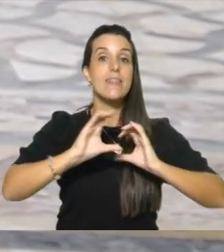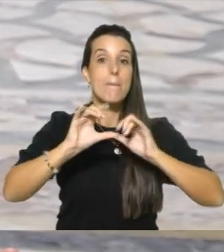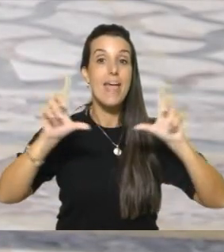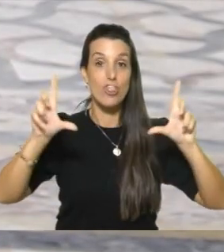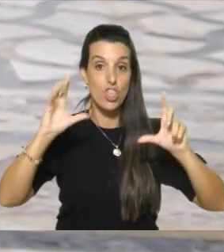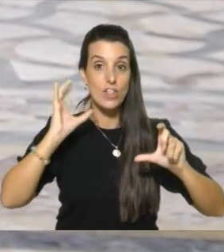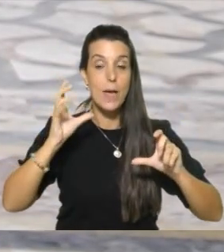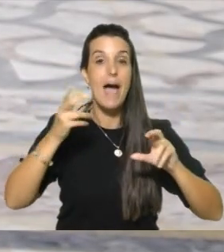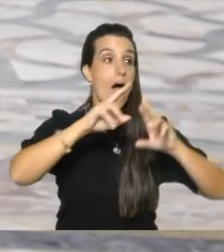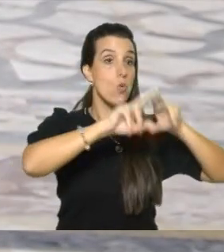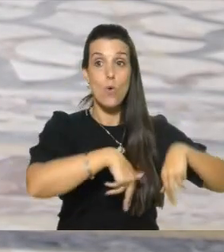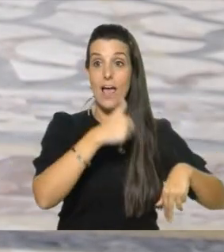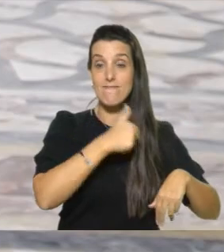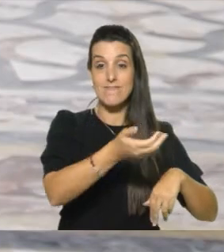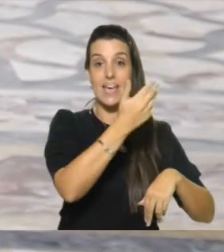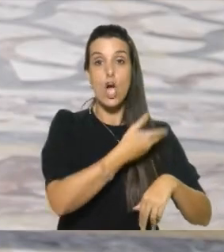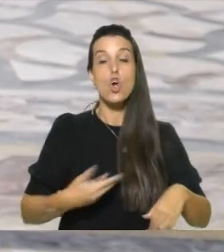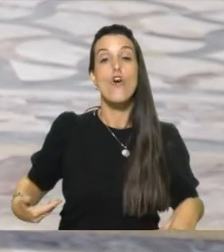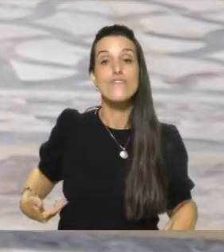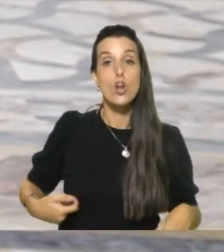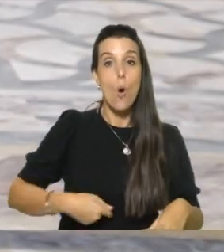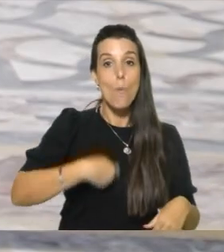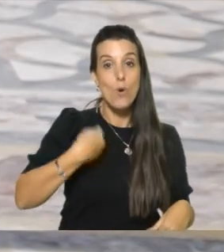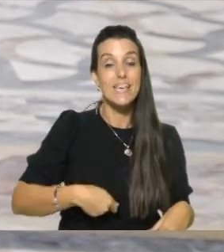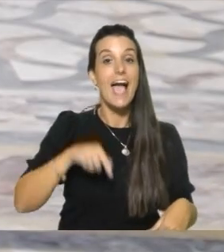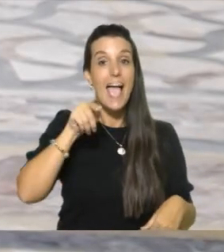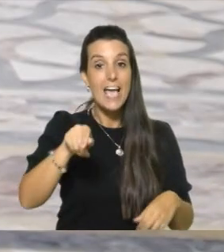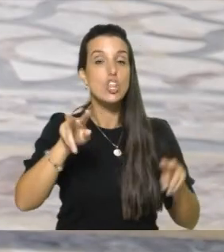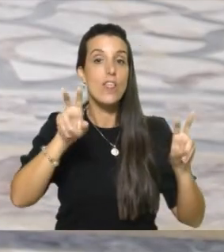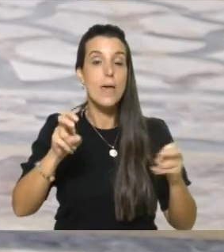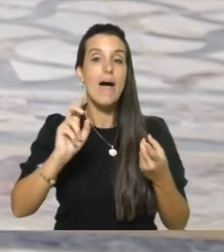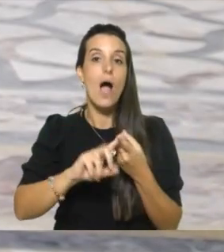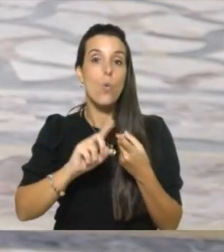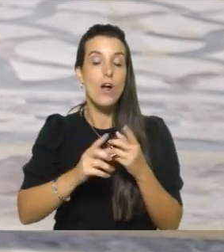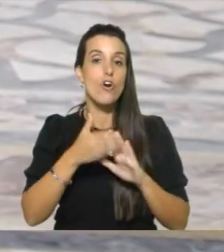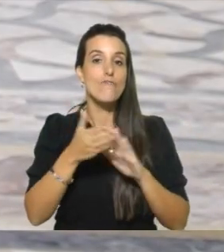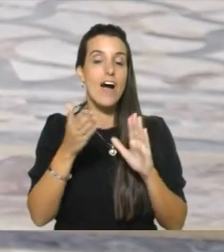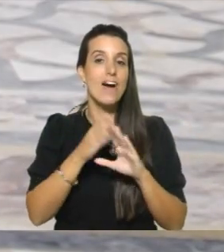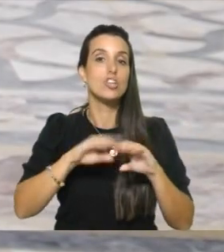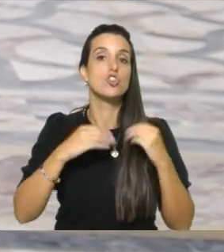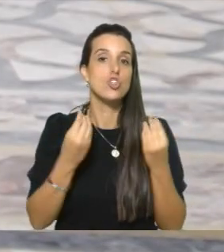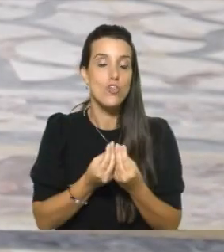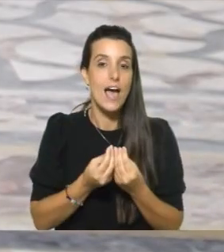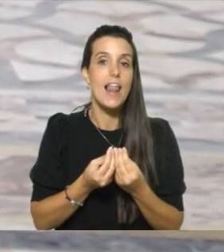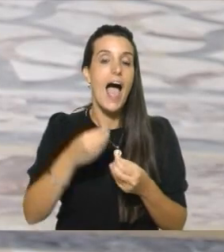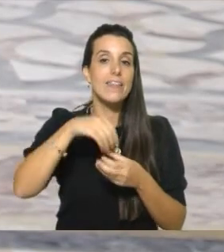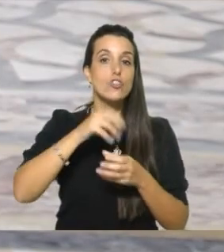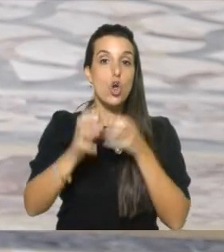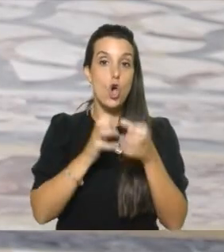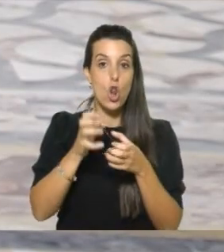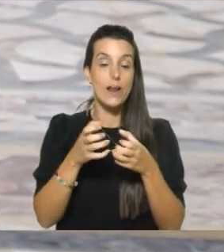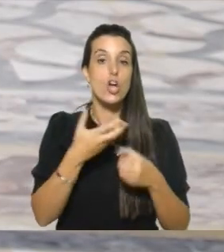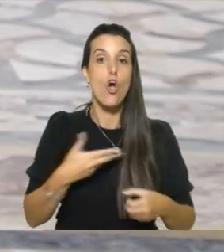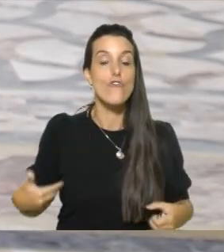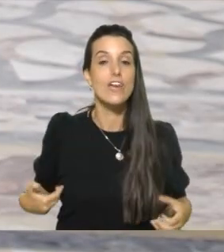derogara la ley aprobada durante el gobierno de José Mujica esto a raíz de un acuerdo que se habría alcanzado dentro de la coalición de gobierno con